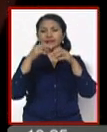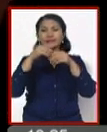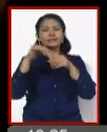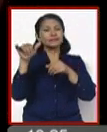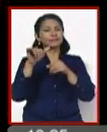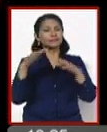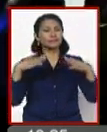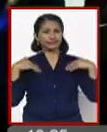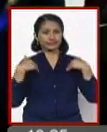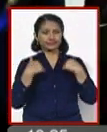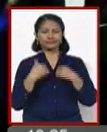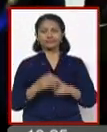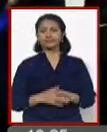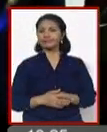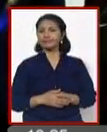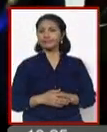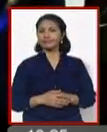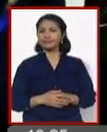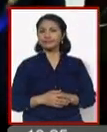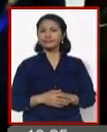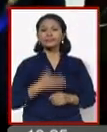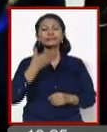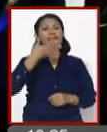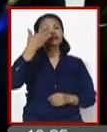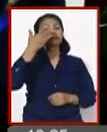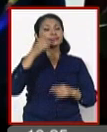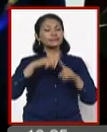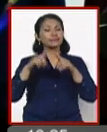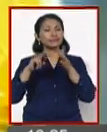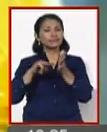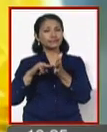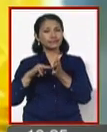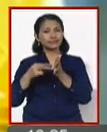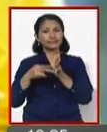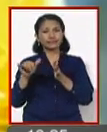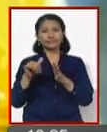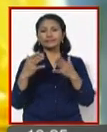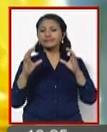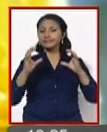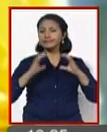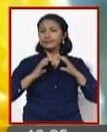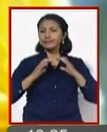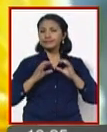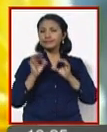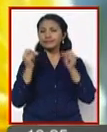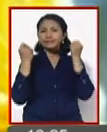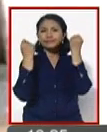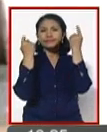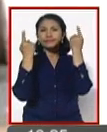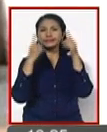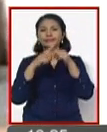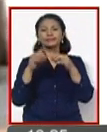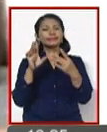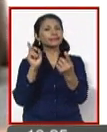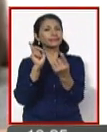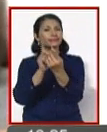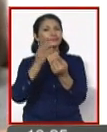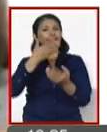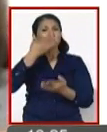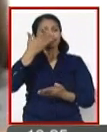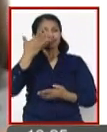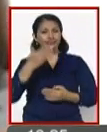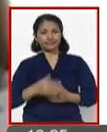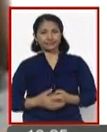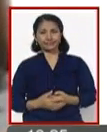de los animales, y que sus cintillos olfativos tienen también una capacidad impresionante de detectar